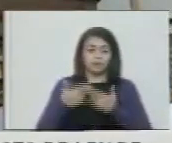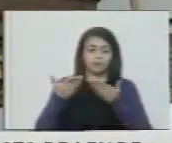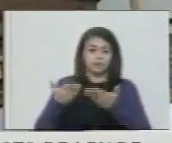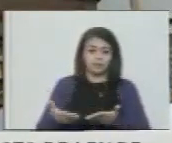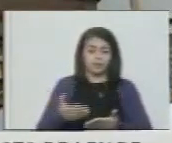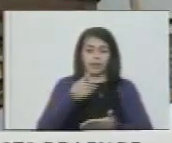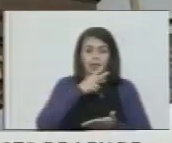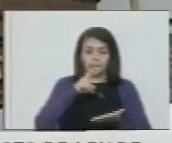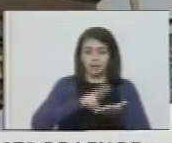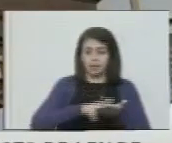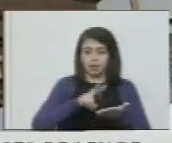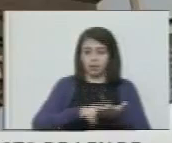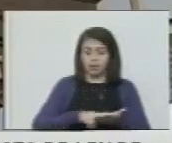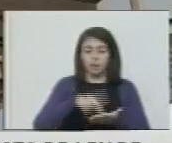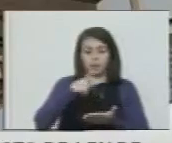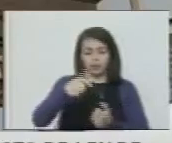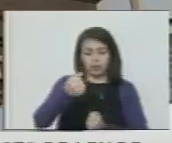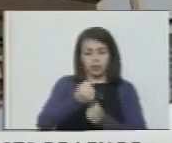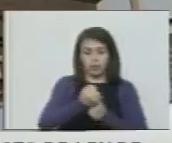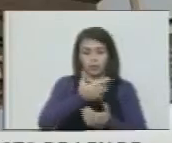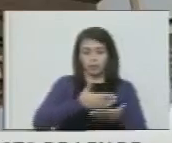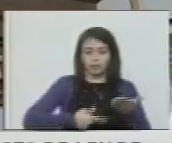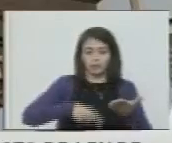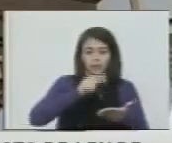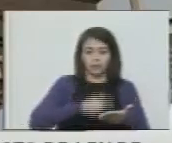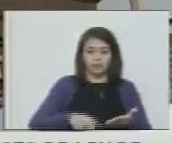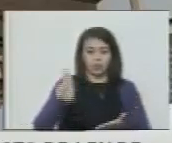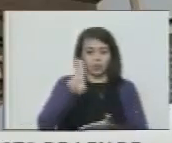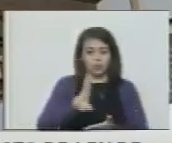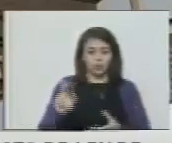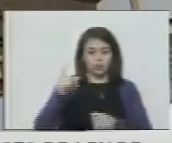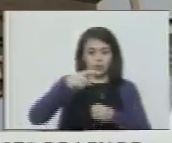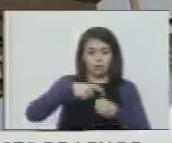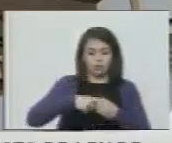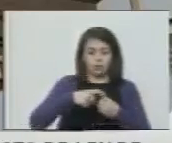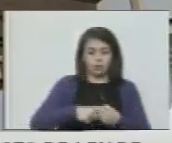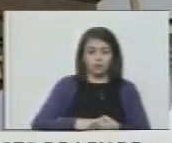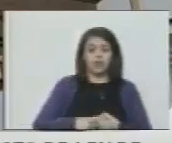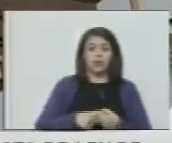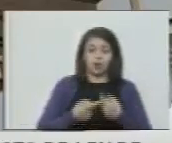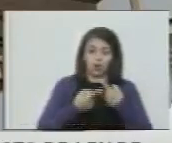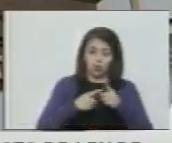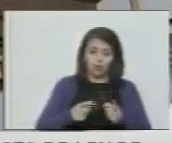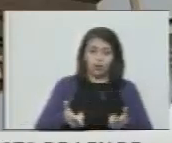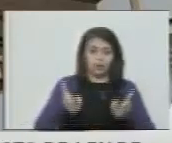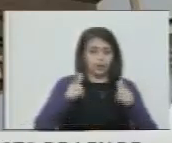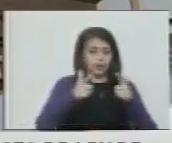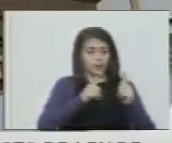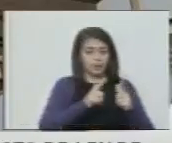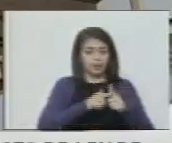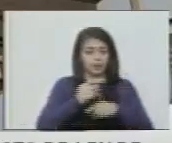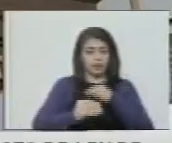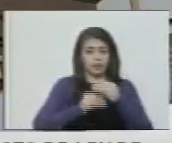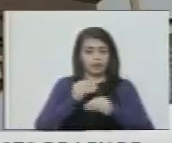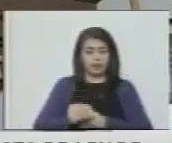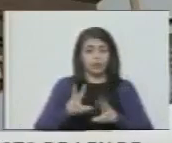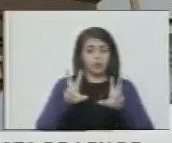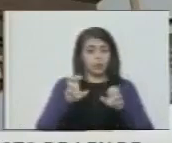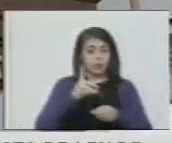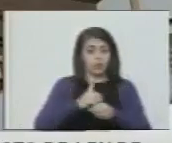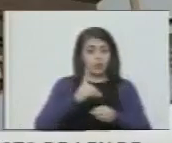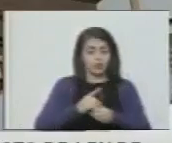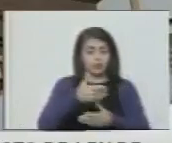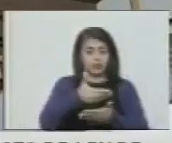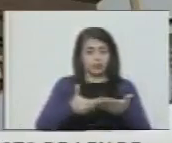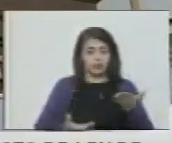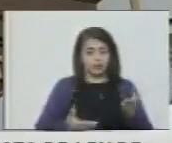tomadores, asegurados, beneficiarios, contratantes, usuarios, afiliados y cedentes, que permita ser actualizado según